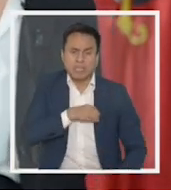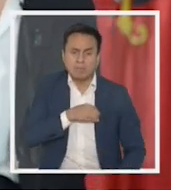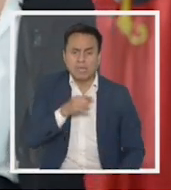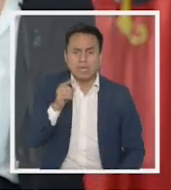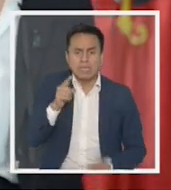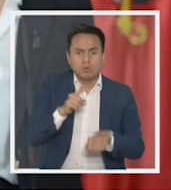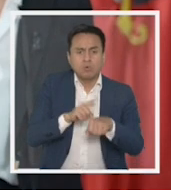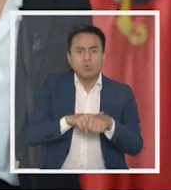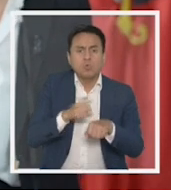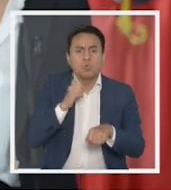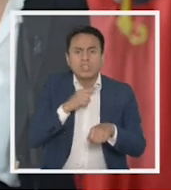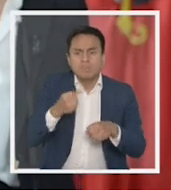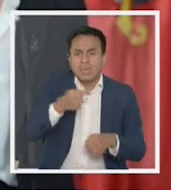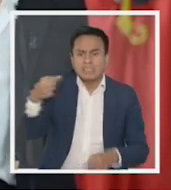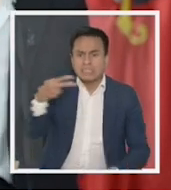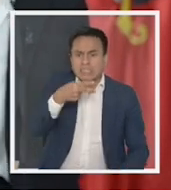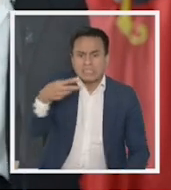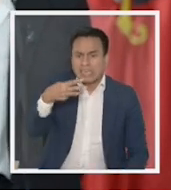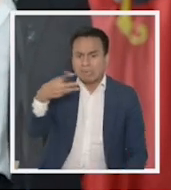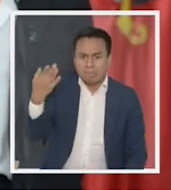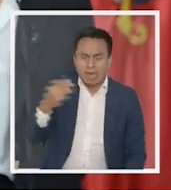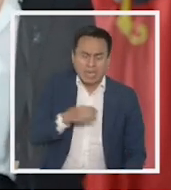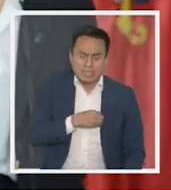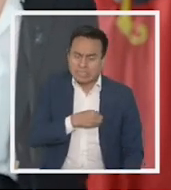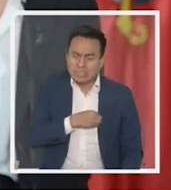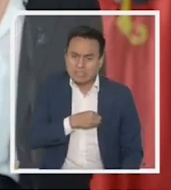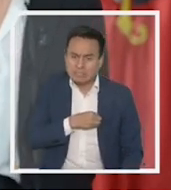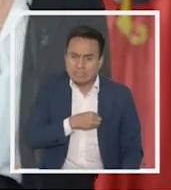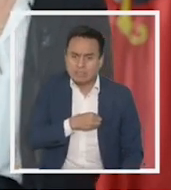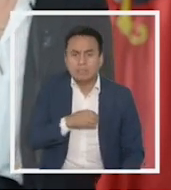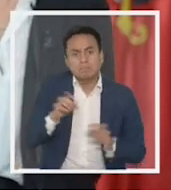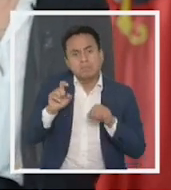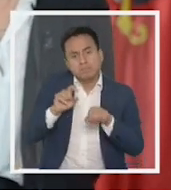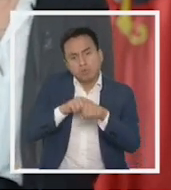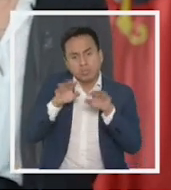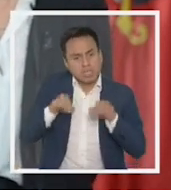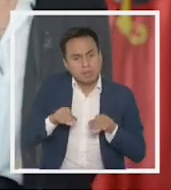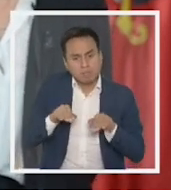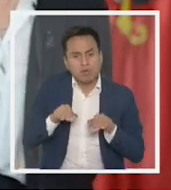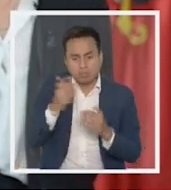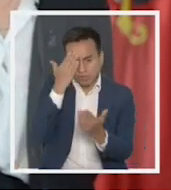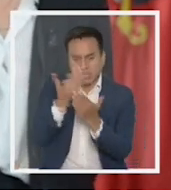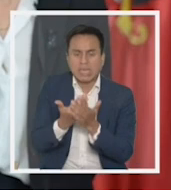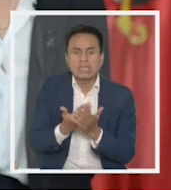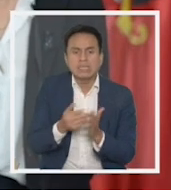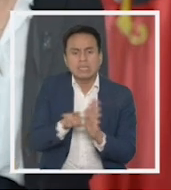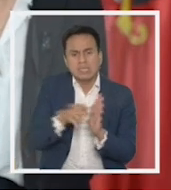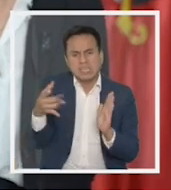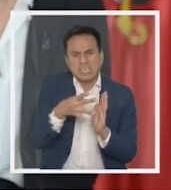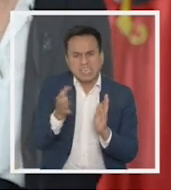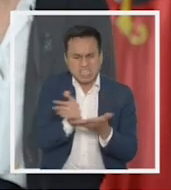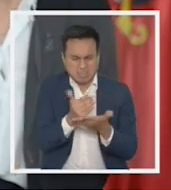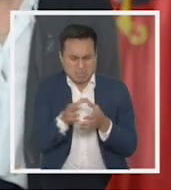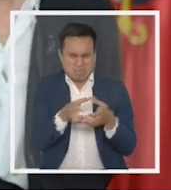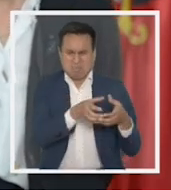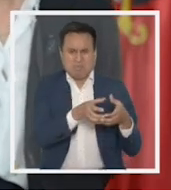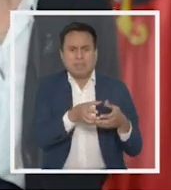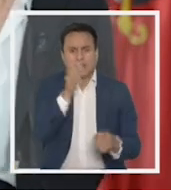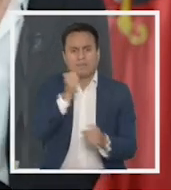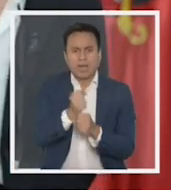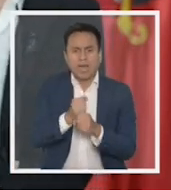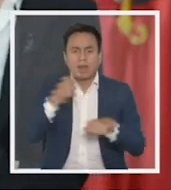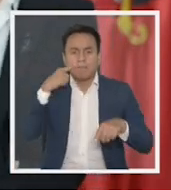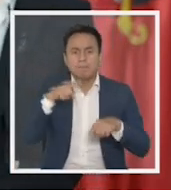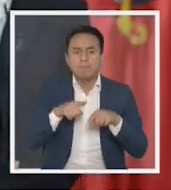tiempo que nos ponemos en acción para enfrentar el crimen, tenemos que trabajar seriamente en prevención para el futuro. La inversión